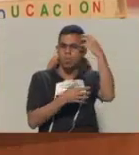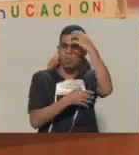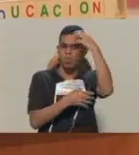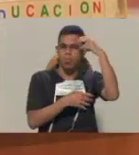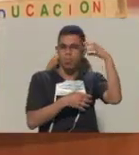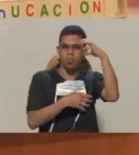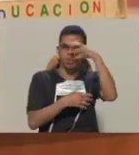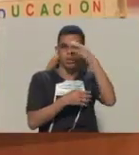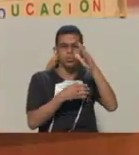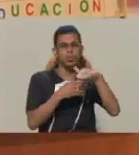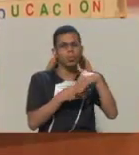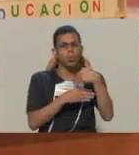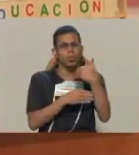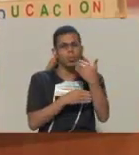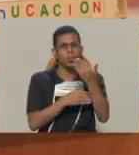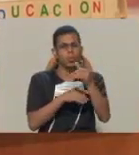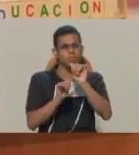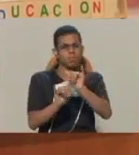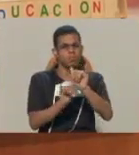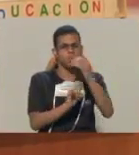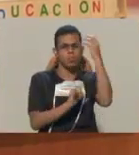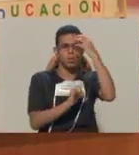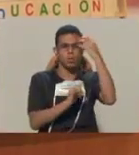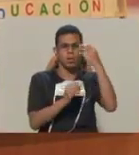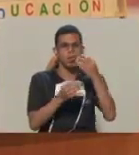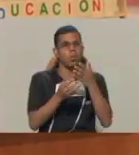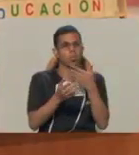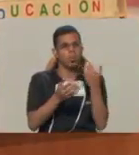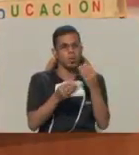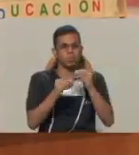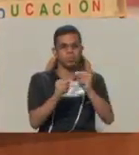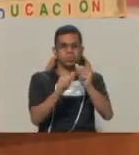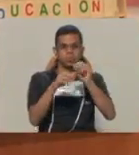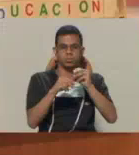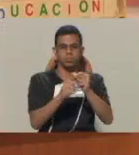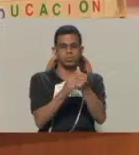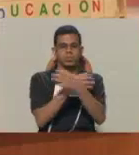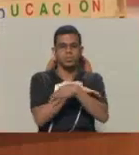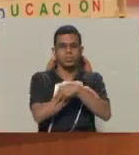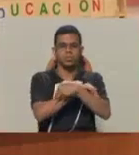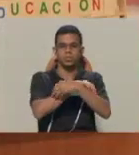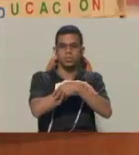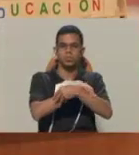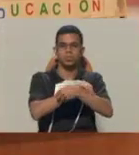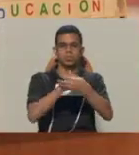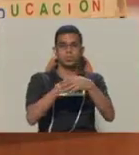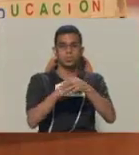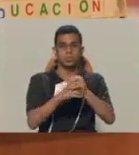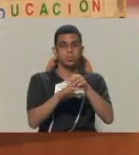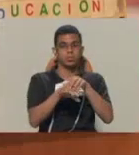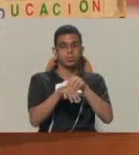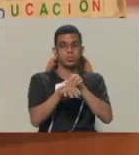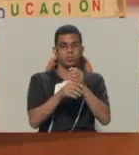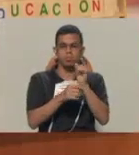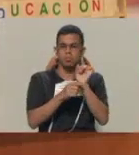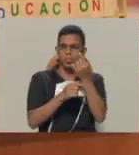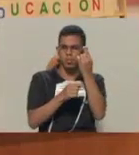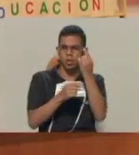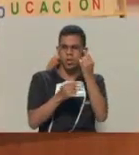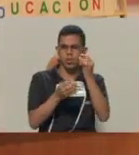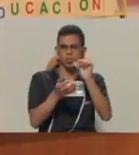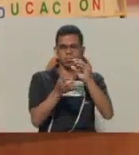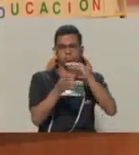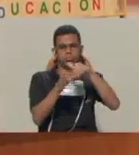baño, ¿verdad? Luego de ese baño, lo más recomendable es hacerle un masaje. Fácil, vamos a colocarnos primero, debemos